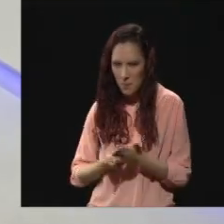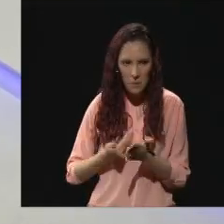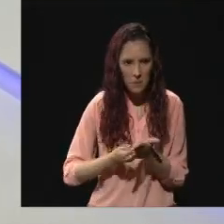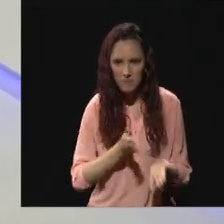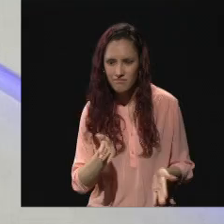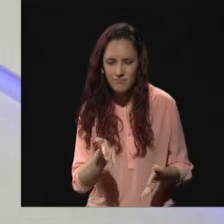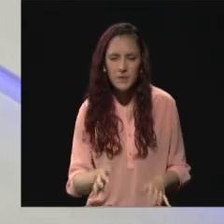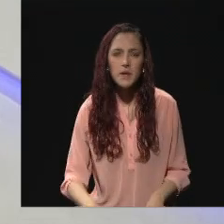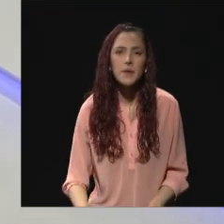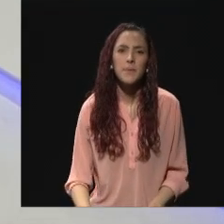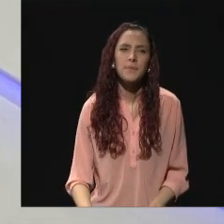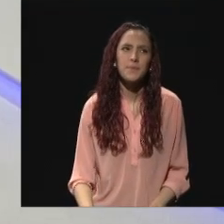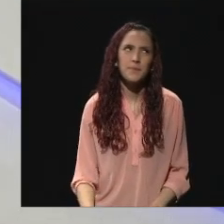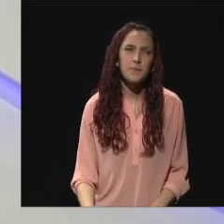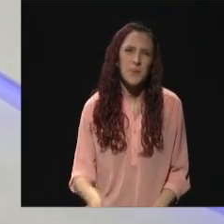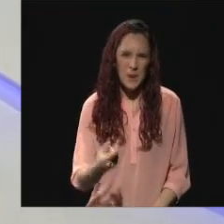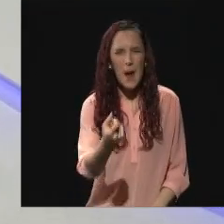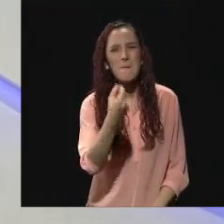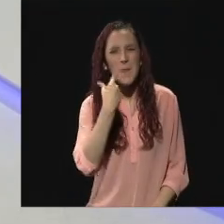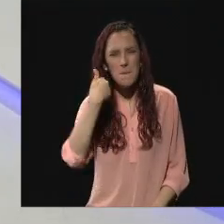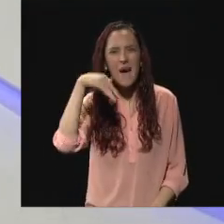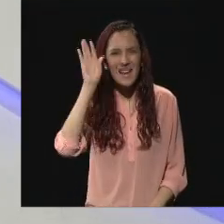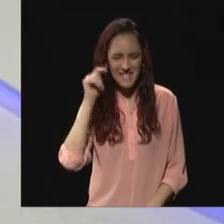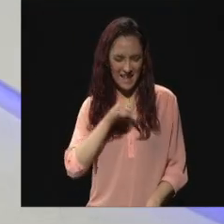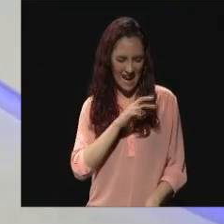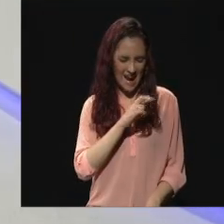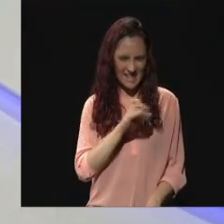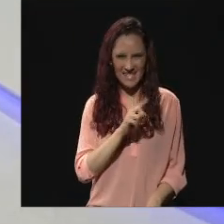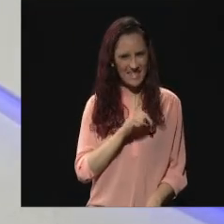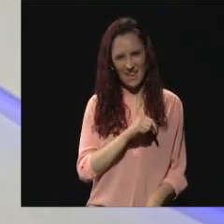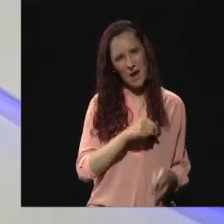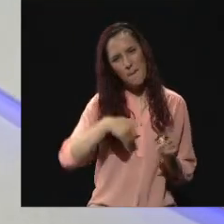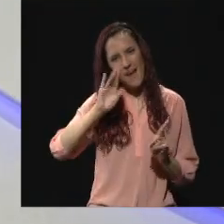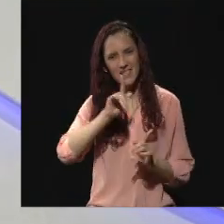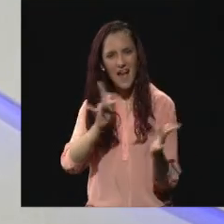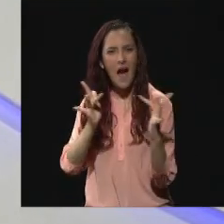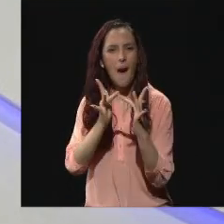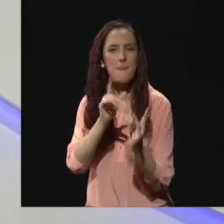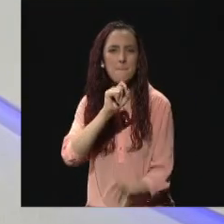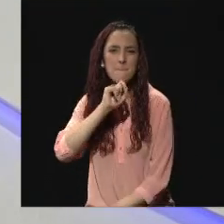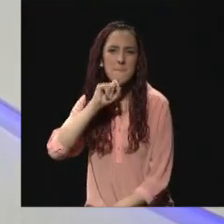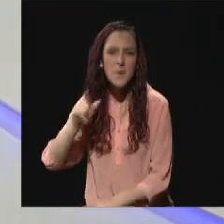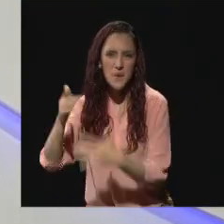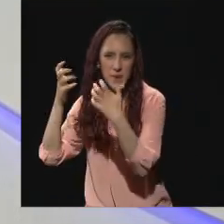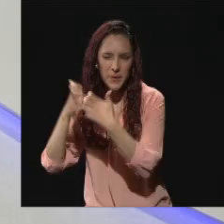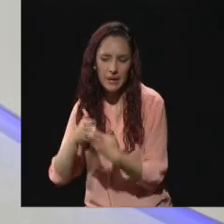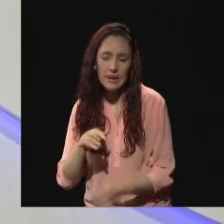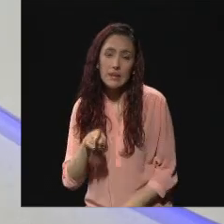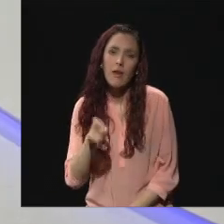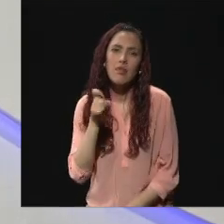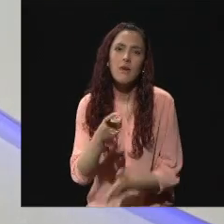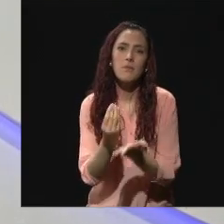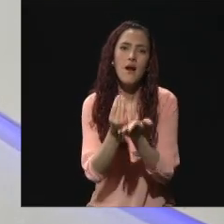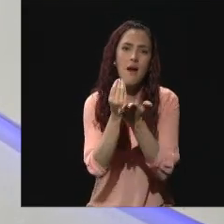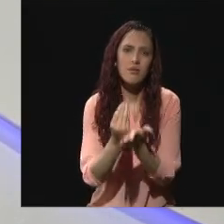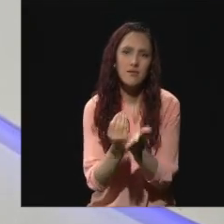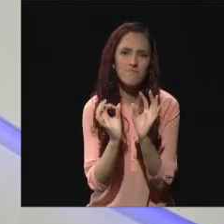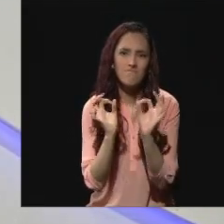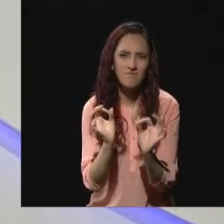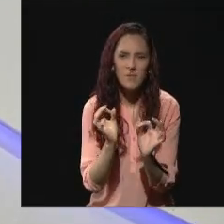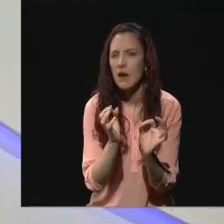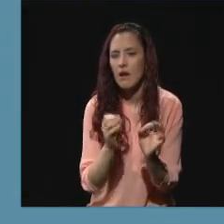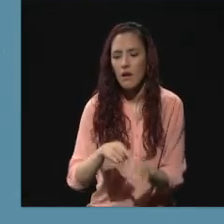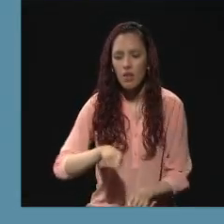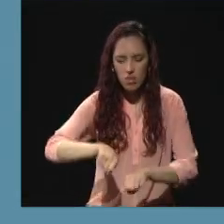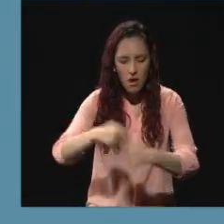la pregunta es más para el operador que para bbc pero aquí lo importante que ya mi compañero del malo - en el sistema de garantías de teléfono lo vendió un